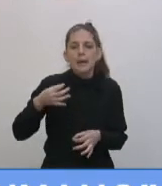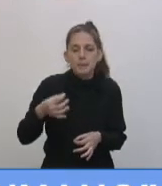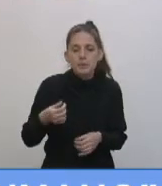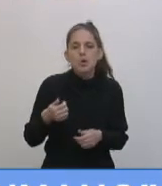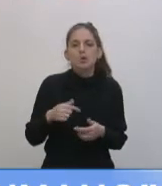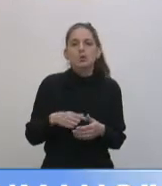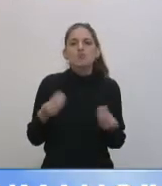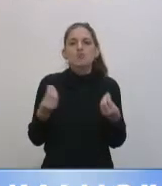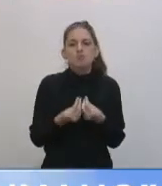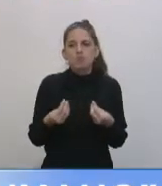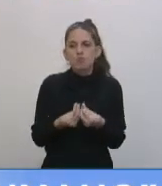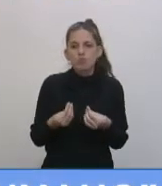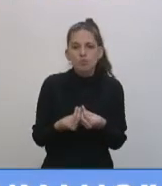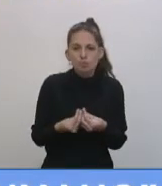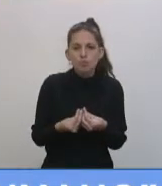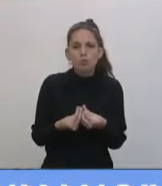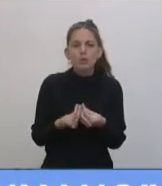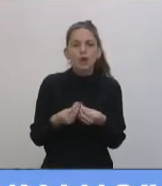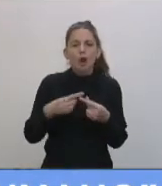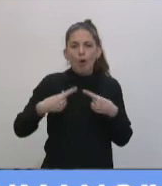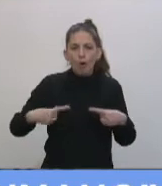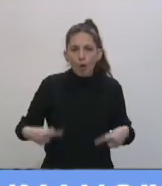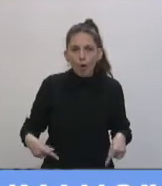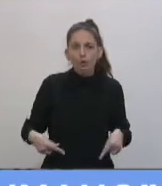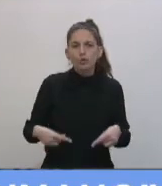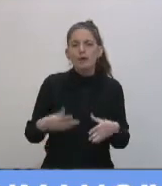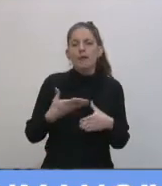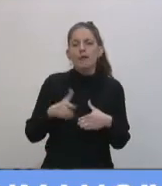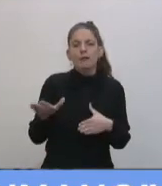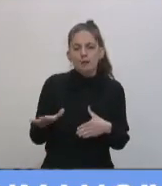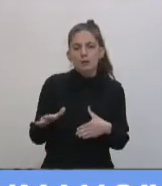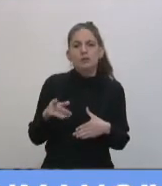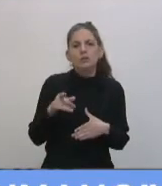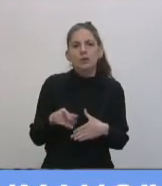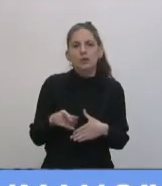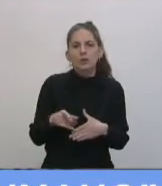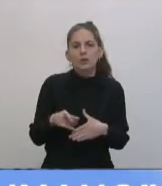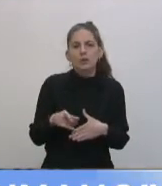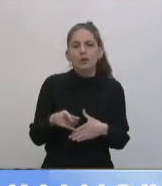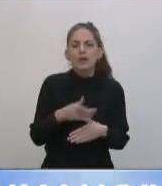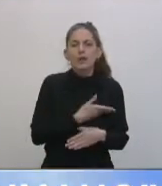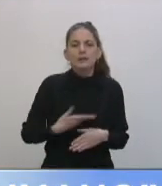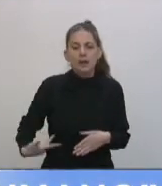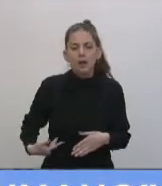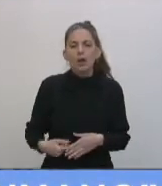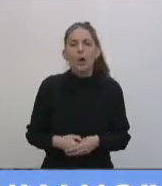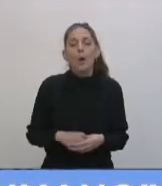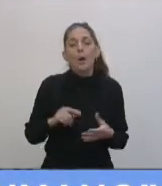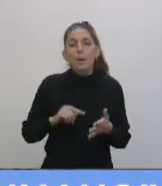muchas momentos de insurrección, un rechazo a este al Estado,